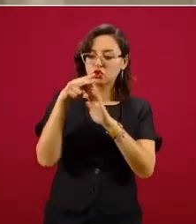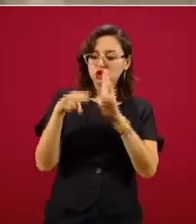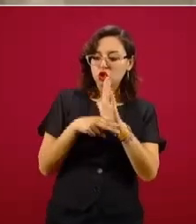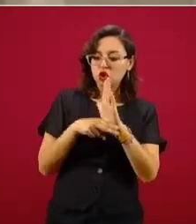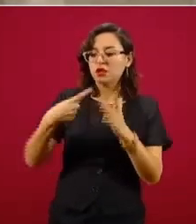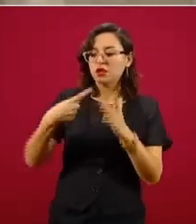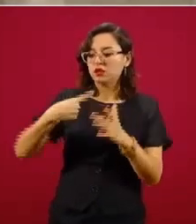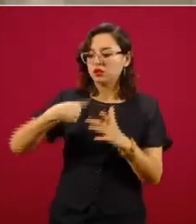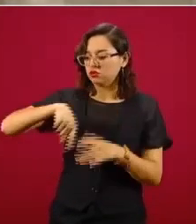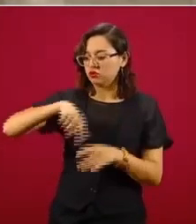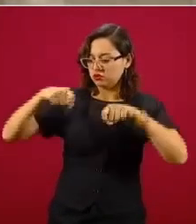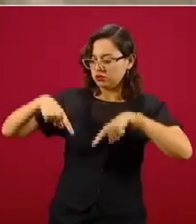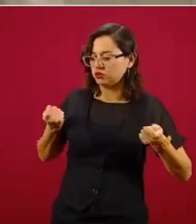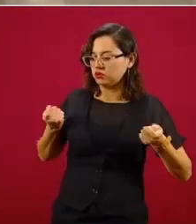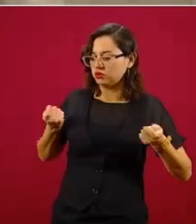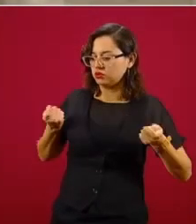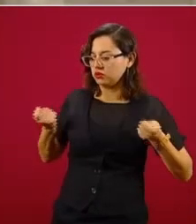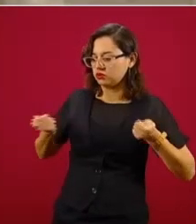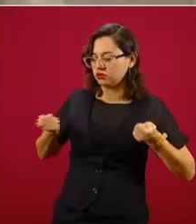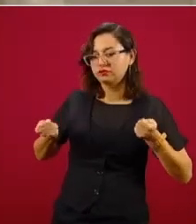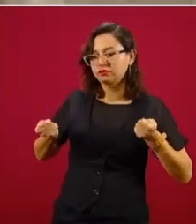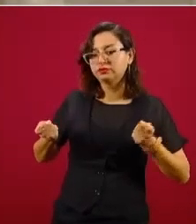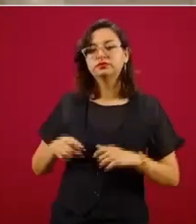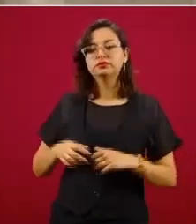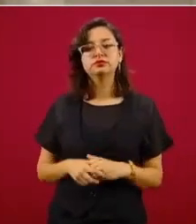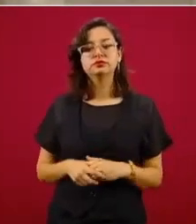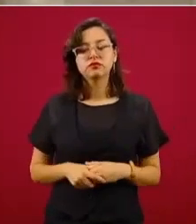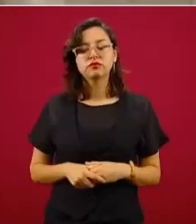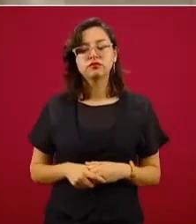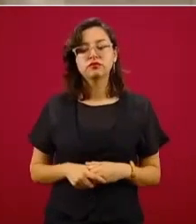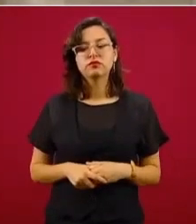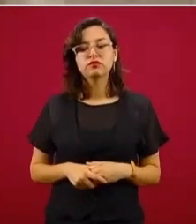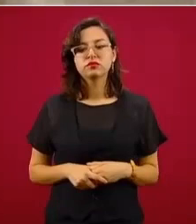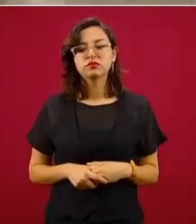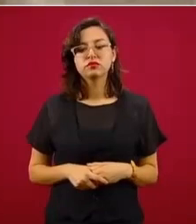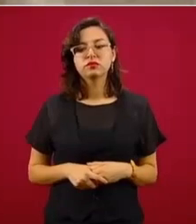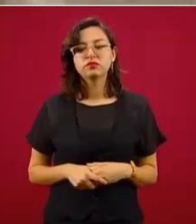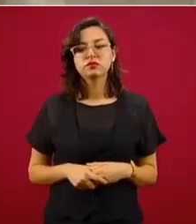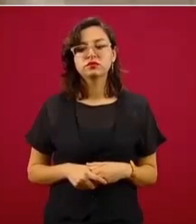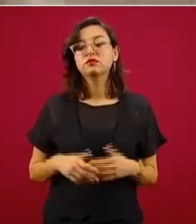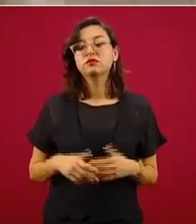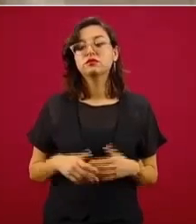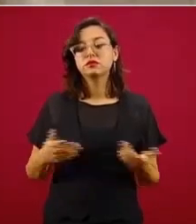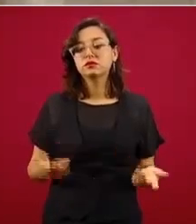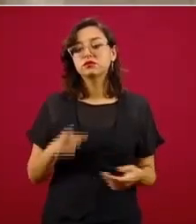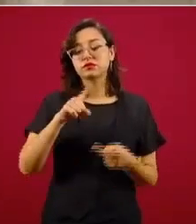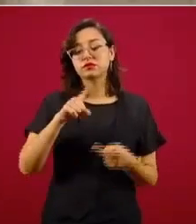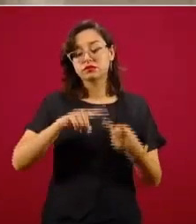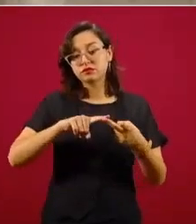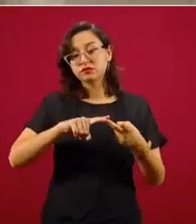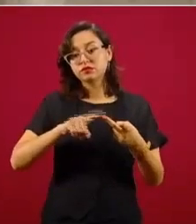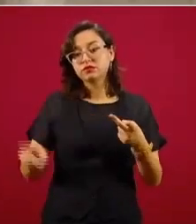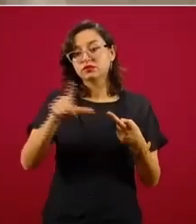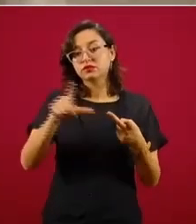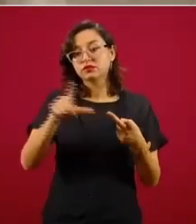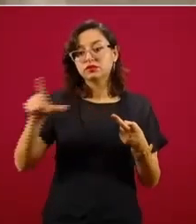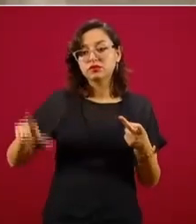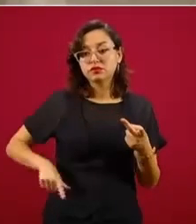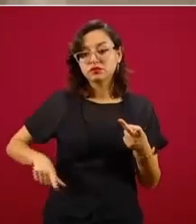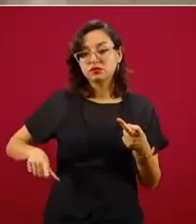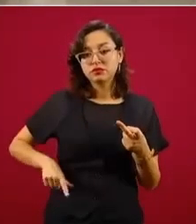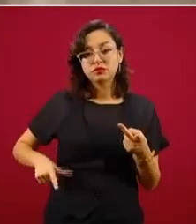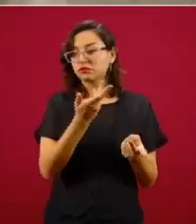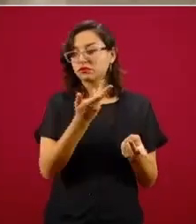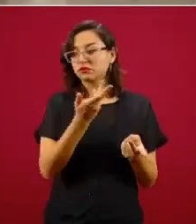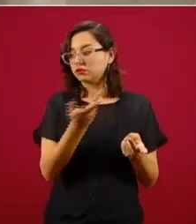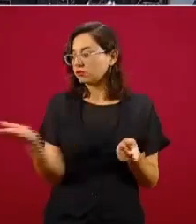medios. Y, además de ello, ¿qué está su gobierno dispuesto a hacer para destacar el valor de los que están aquí